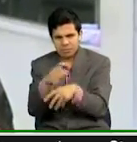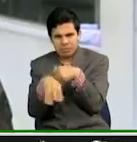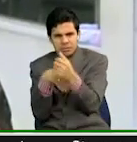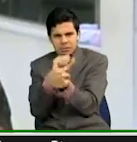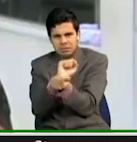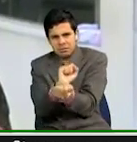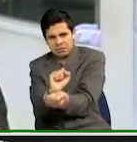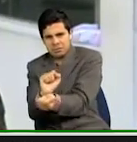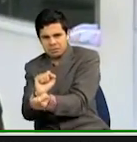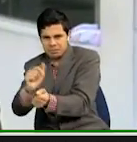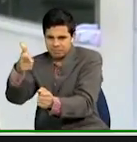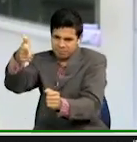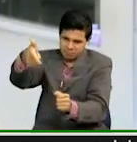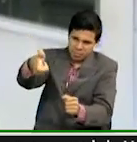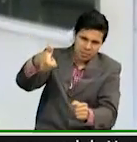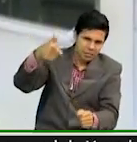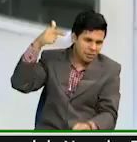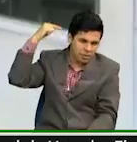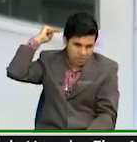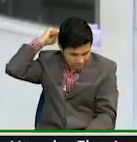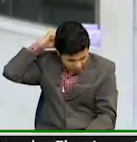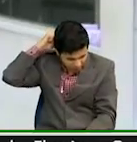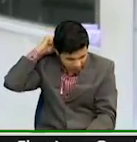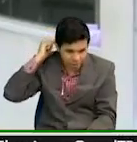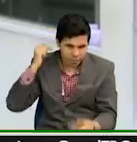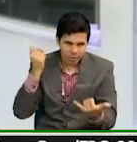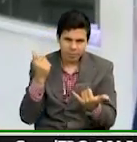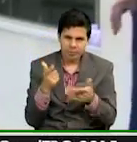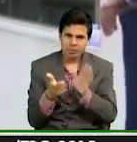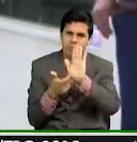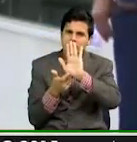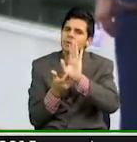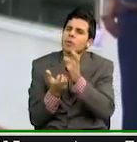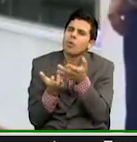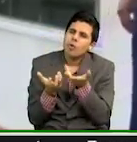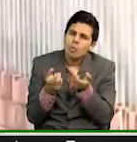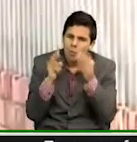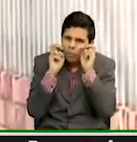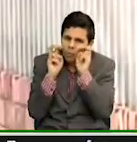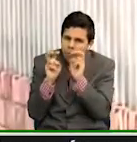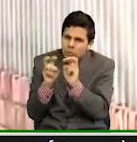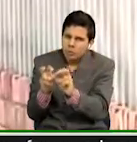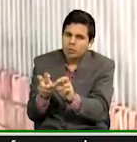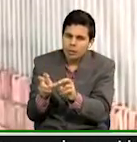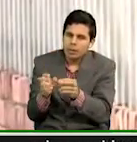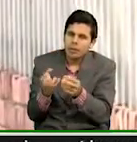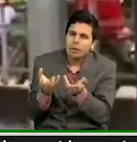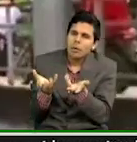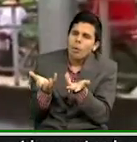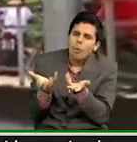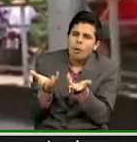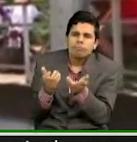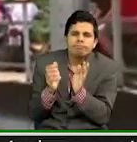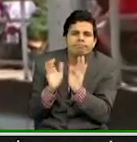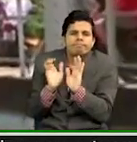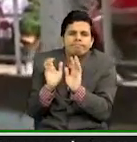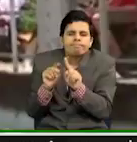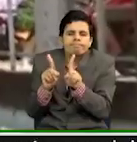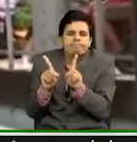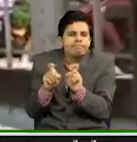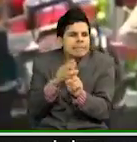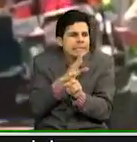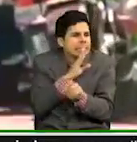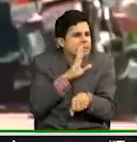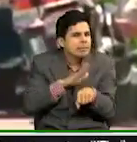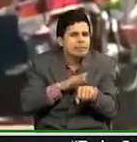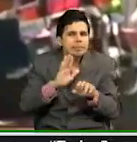con tiro de gracia y en ese momento las autoridades pertinentes están adelantando las investigaciones por otra parte también en área